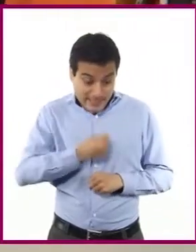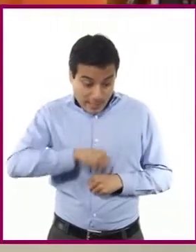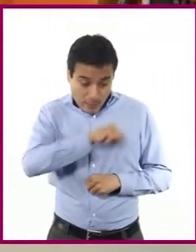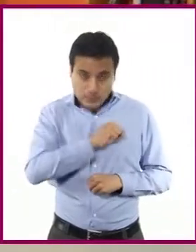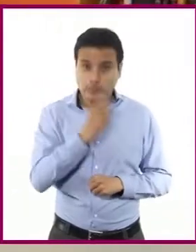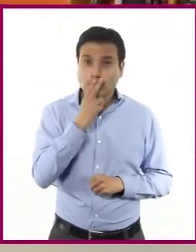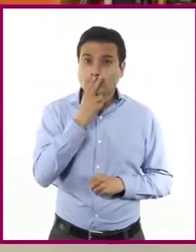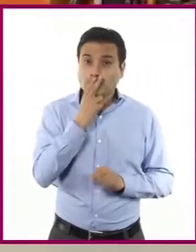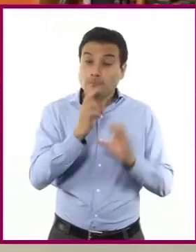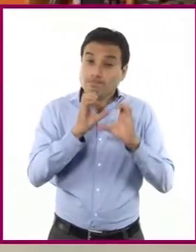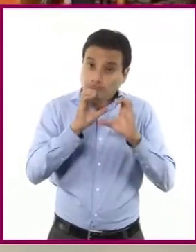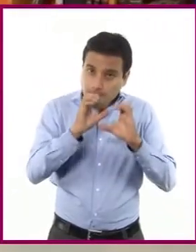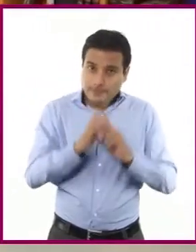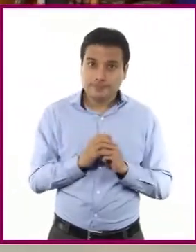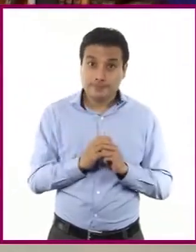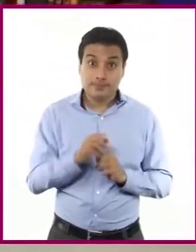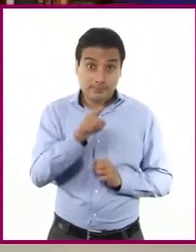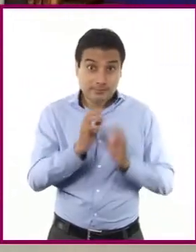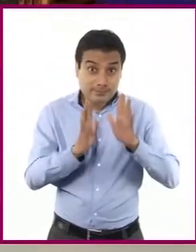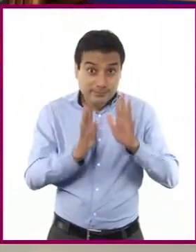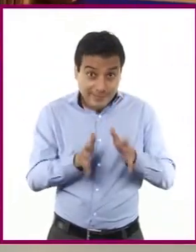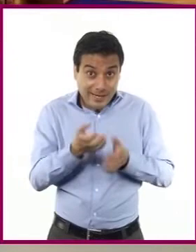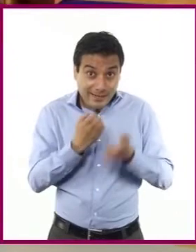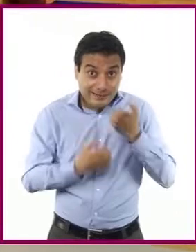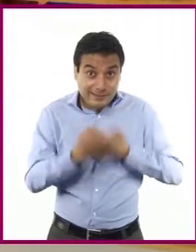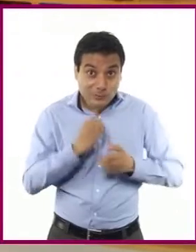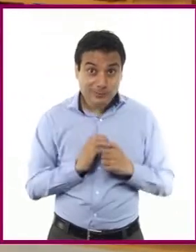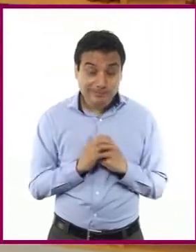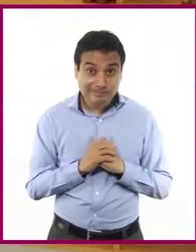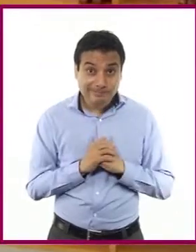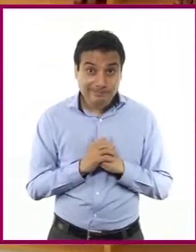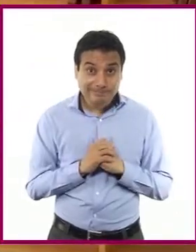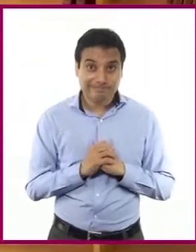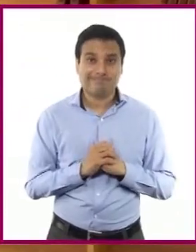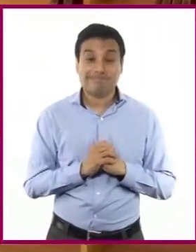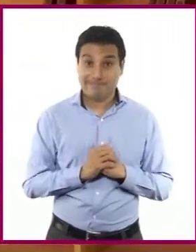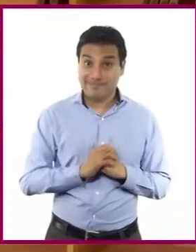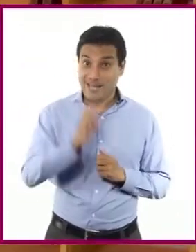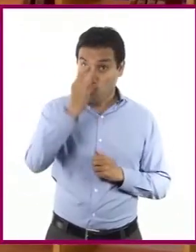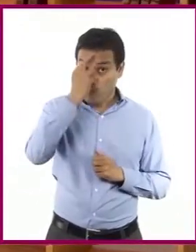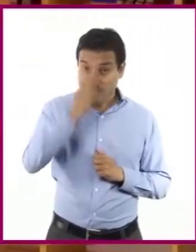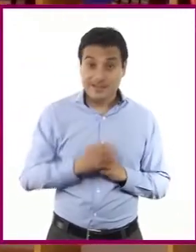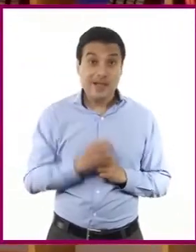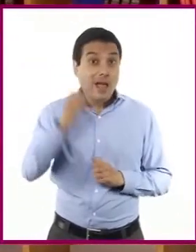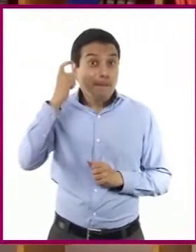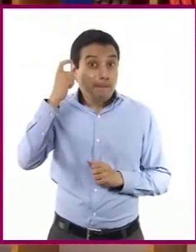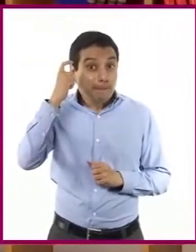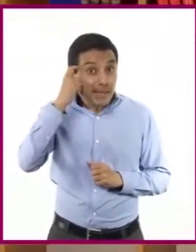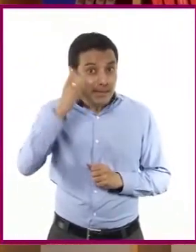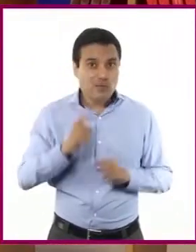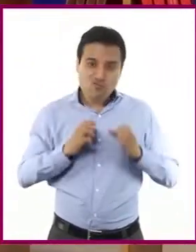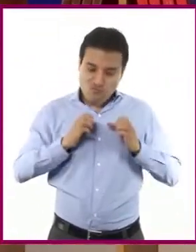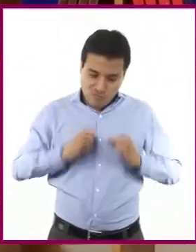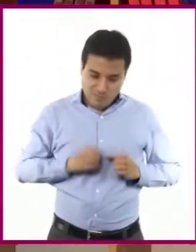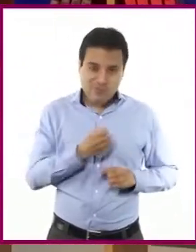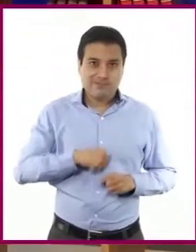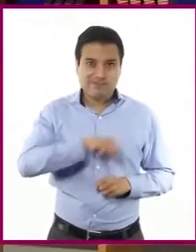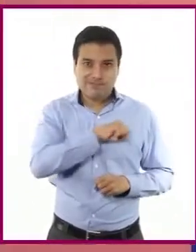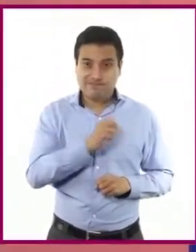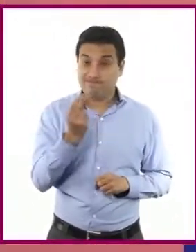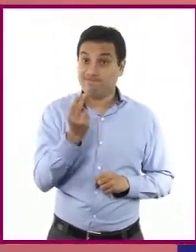primero. Además, ¿ya hicieron algo de ejercicio? Recuerden que mente sana en cuerpo sano.